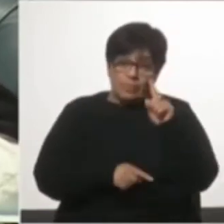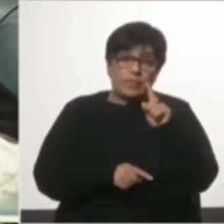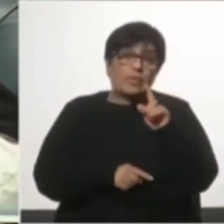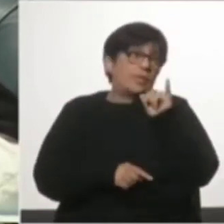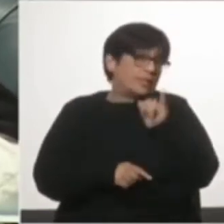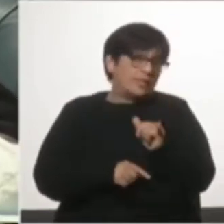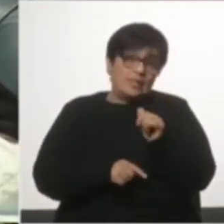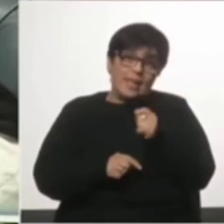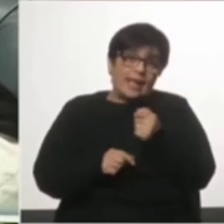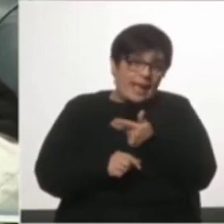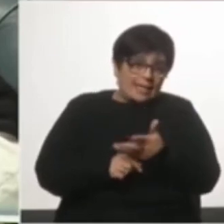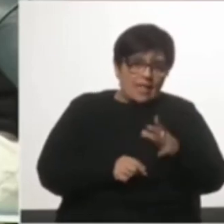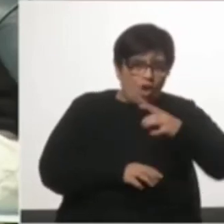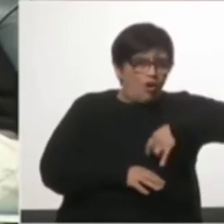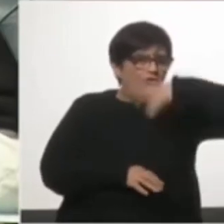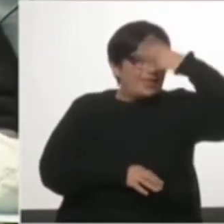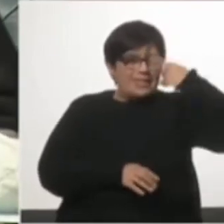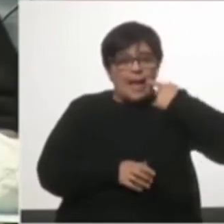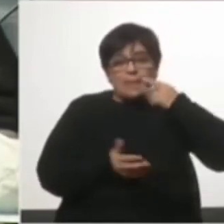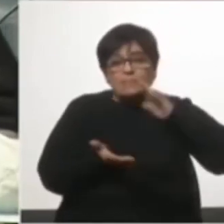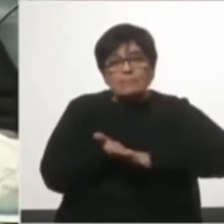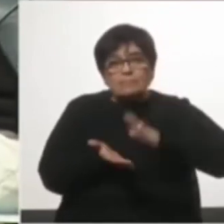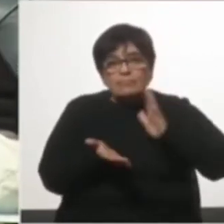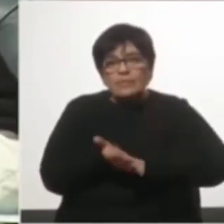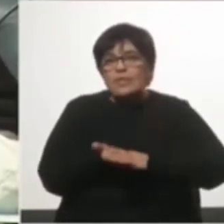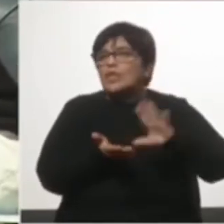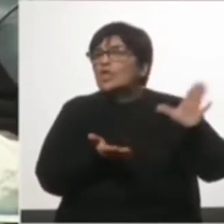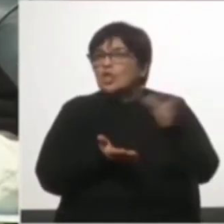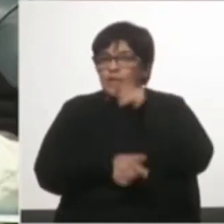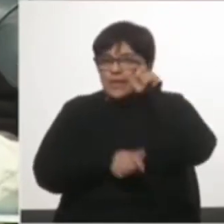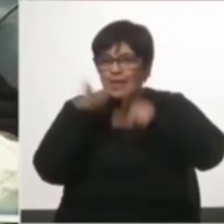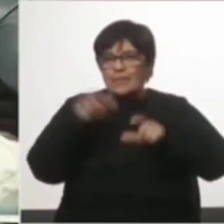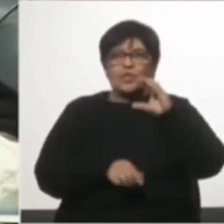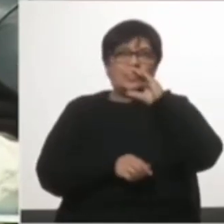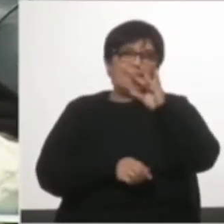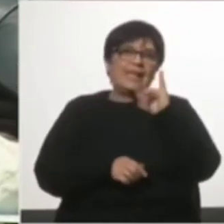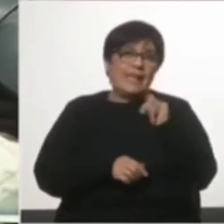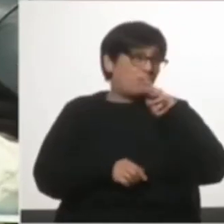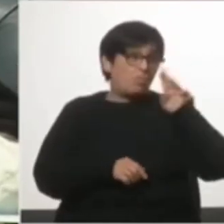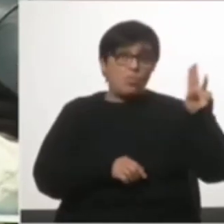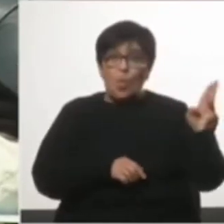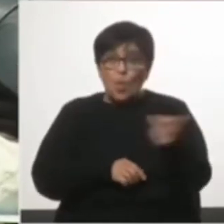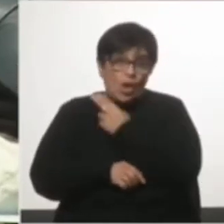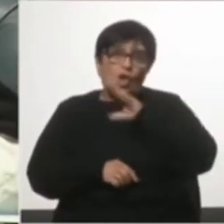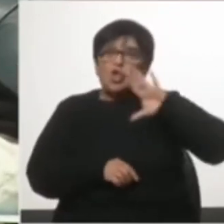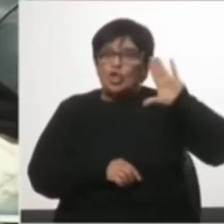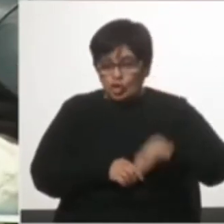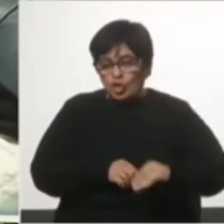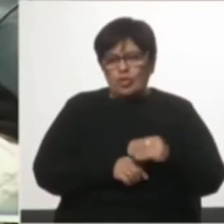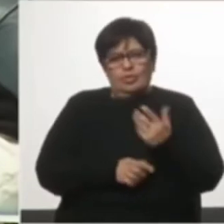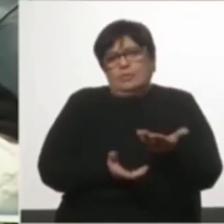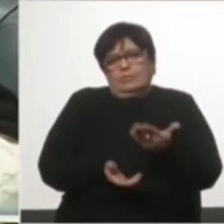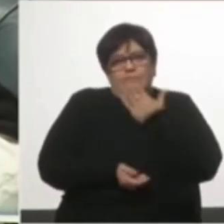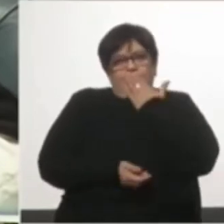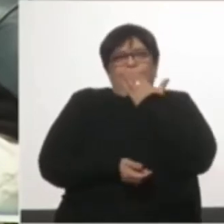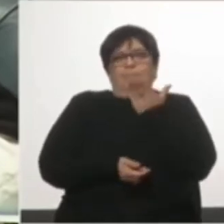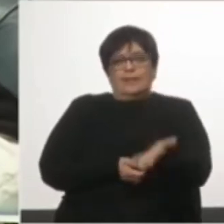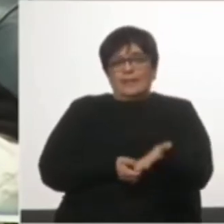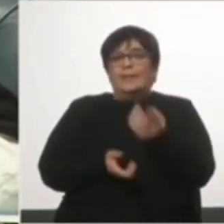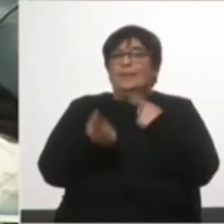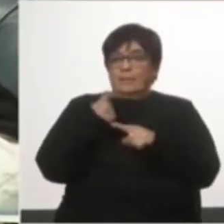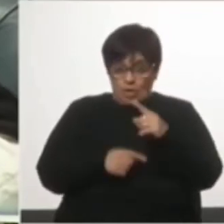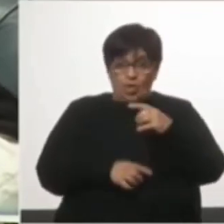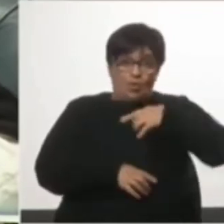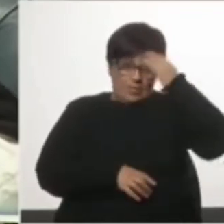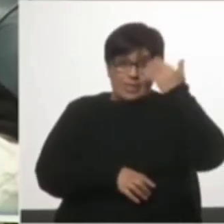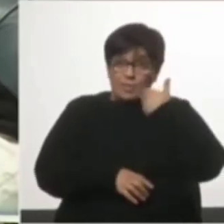a estos números oficiales, no solo todos los pacientes del CTI habrían muerto, lo que sin duda es un absurdo, pero sí